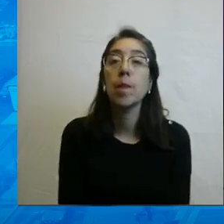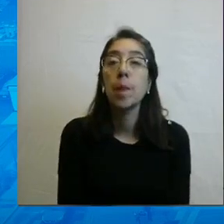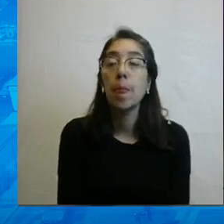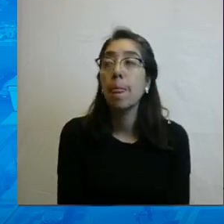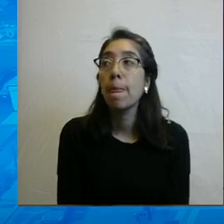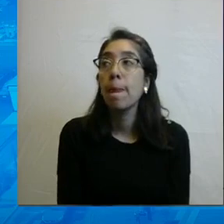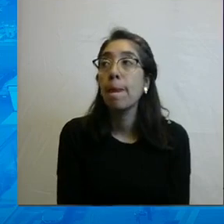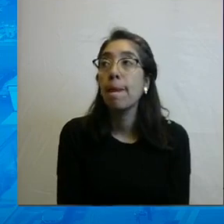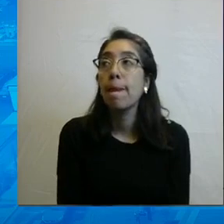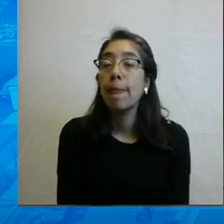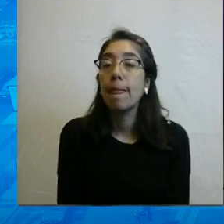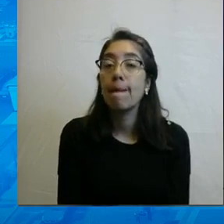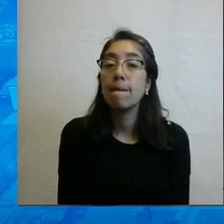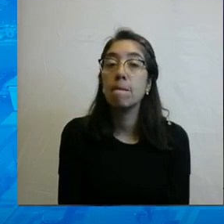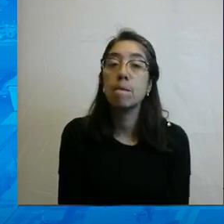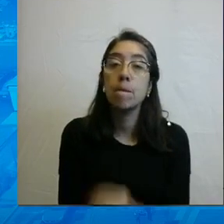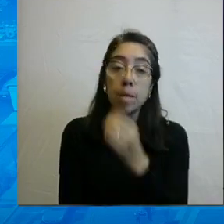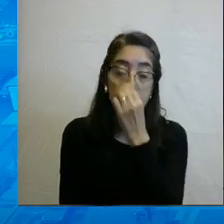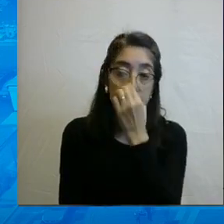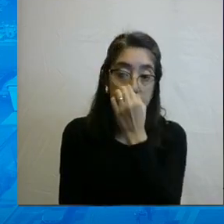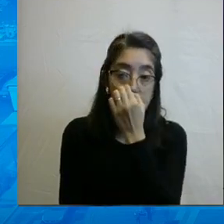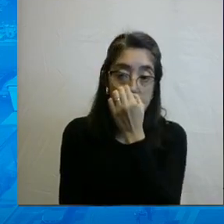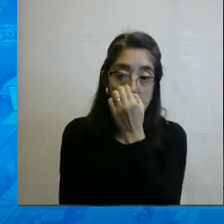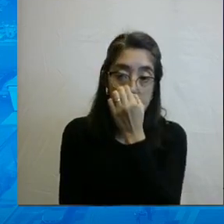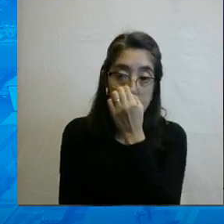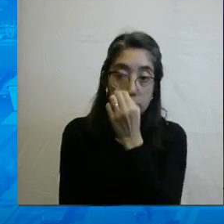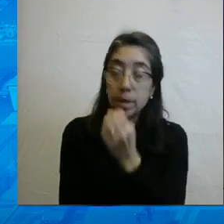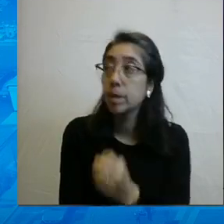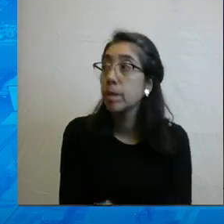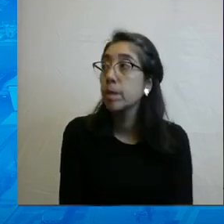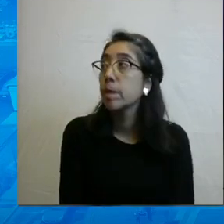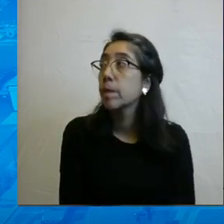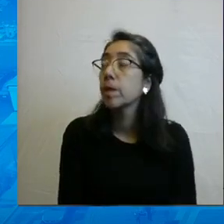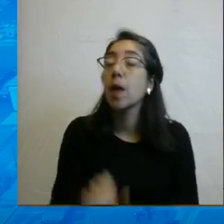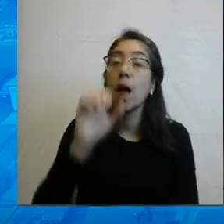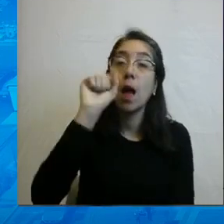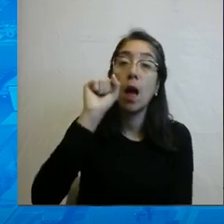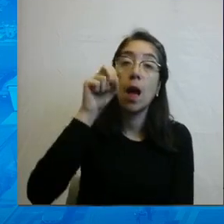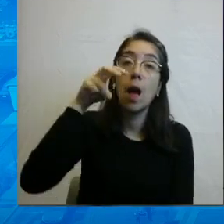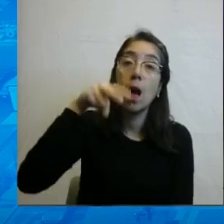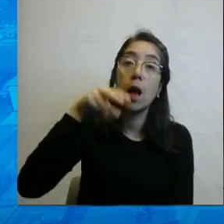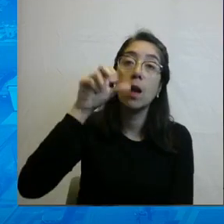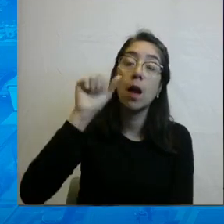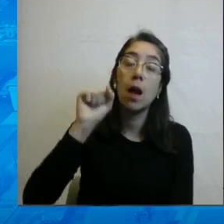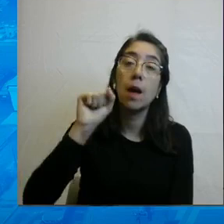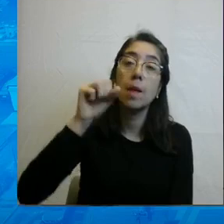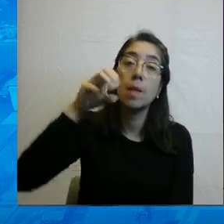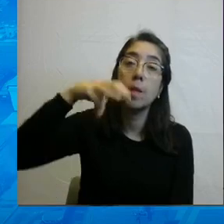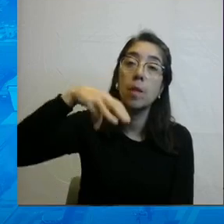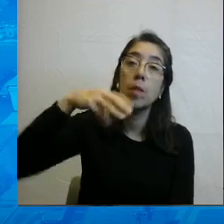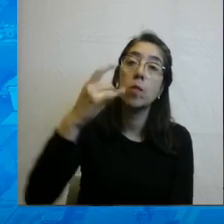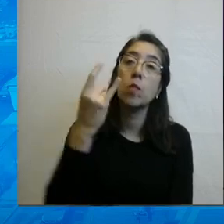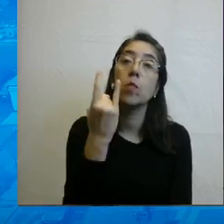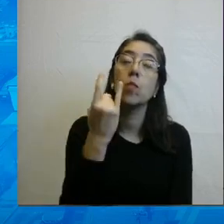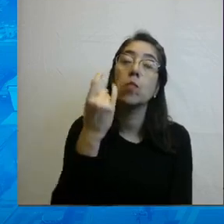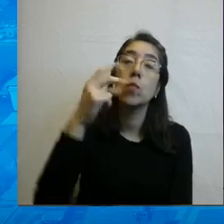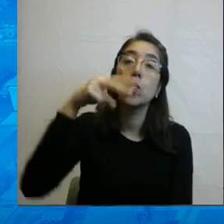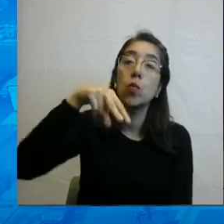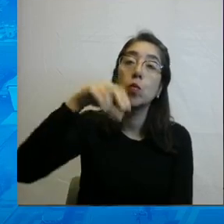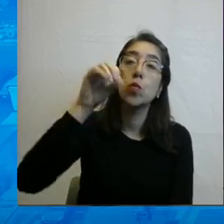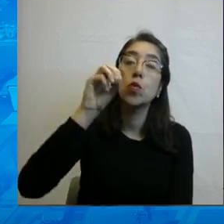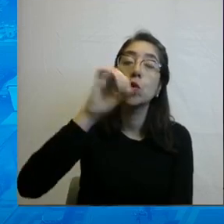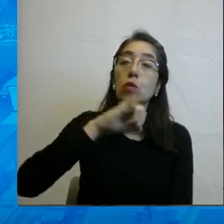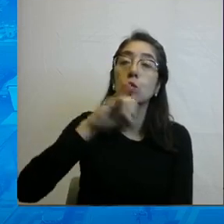a el siguiente vecino o vecina. Señora o señorita Ana Muñoz, por el Colegio de Wilco